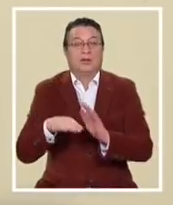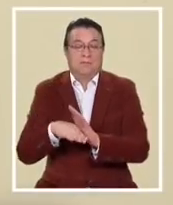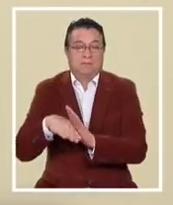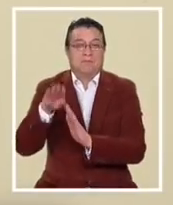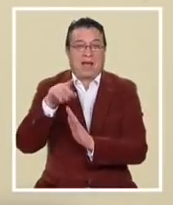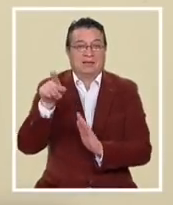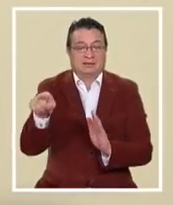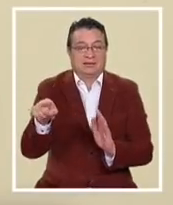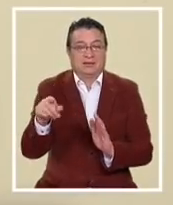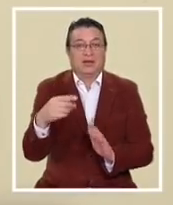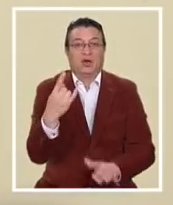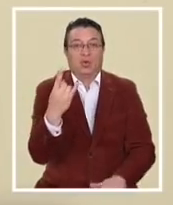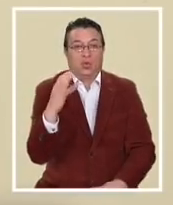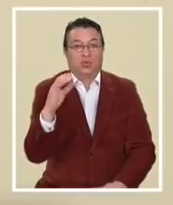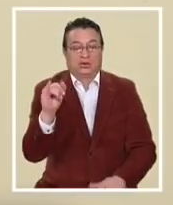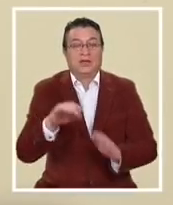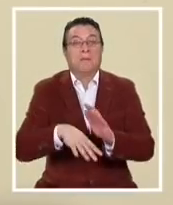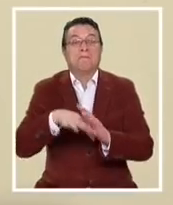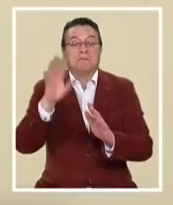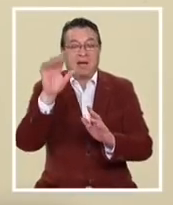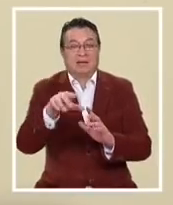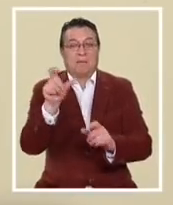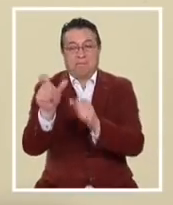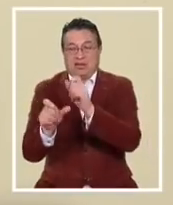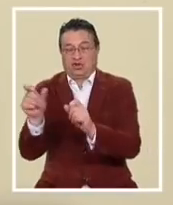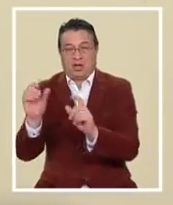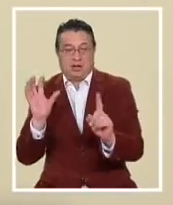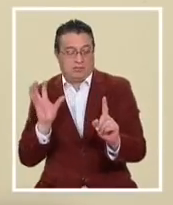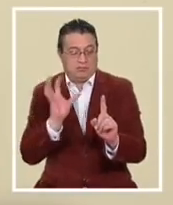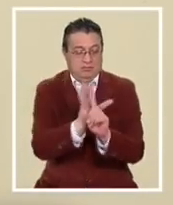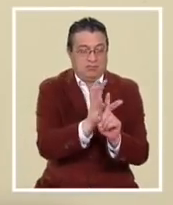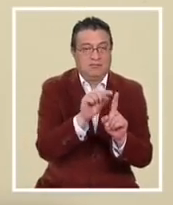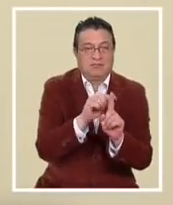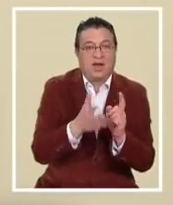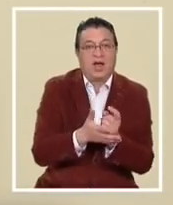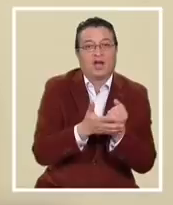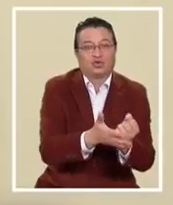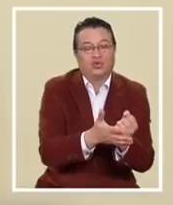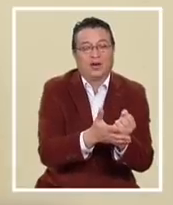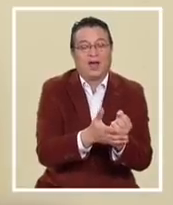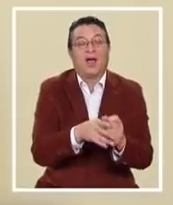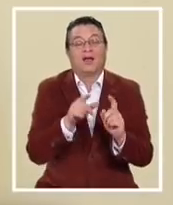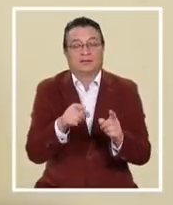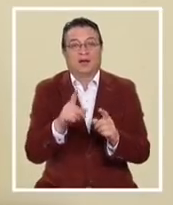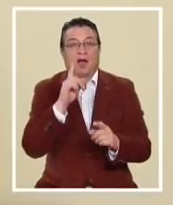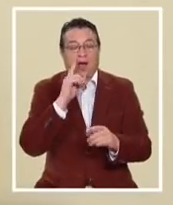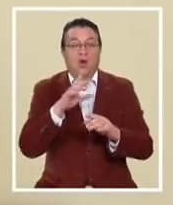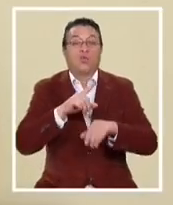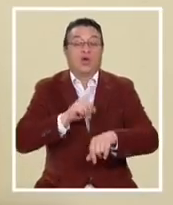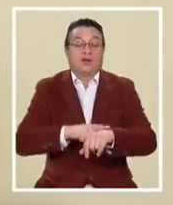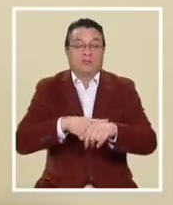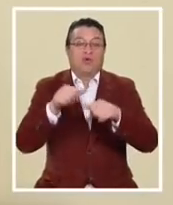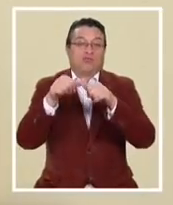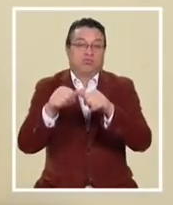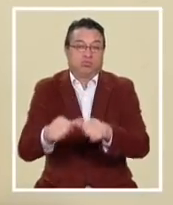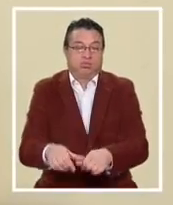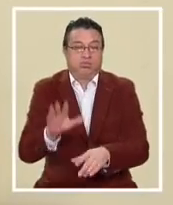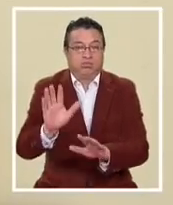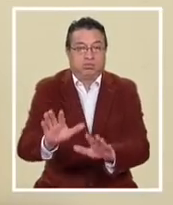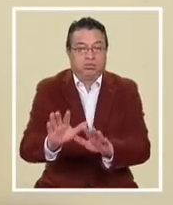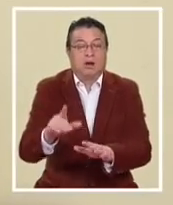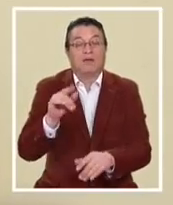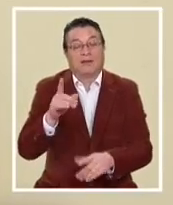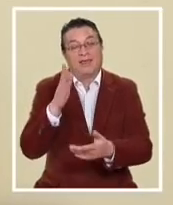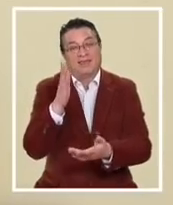¿ya? La unidad de cuidados intensivos tiene mucho más personal por paciente, en la medida que están mucho tiempo con ellos, tienen